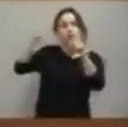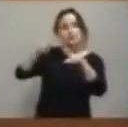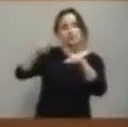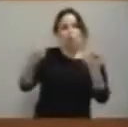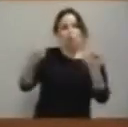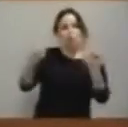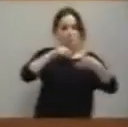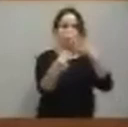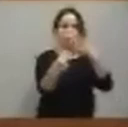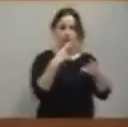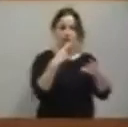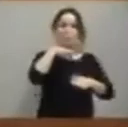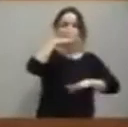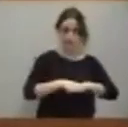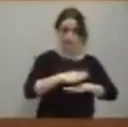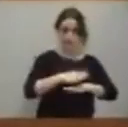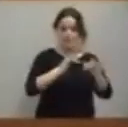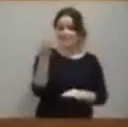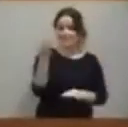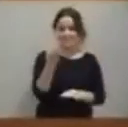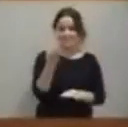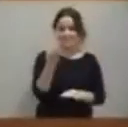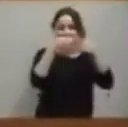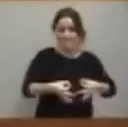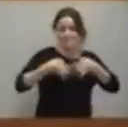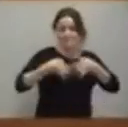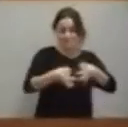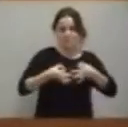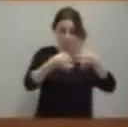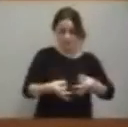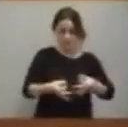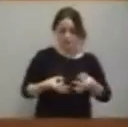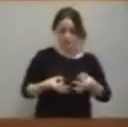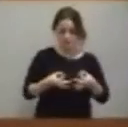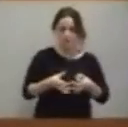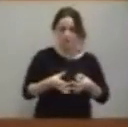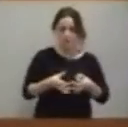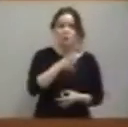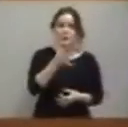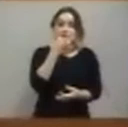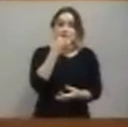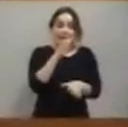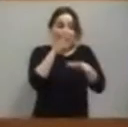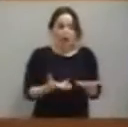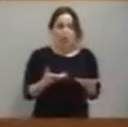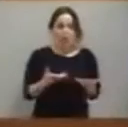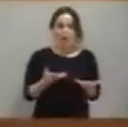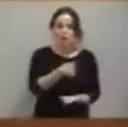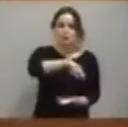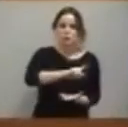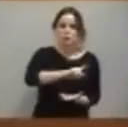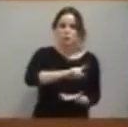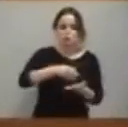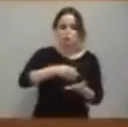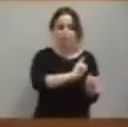que debe de predicar siempre cuando estamos hablando del ejercicio de potestades públicas. Por lo tanto, si ahora queremos cambiar la